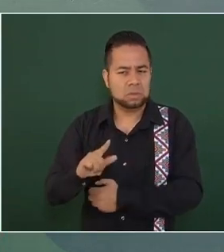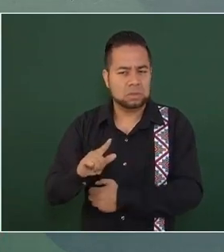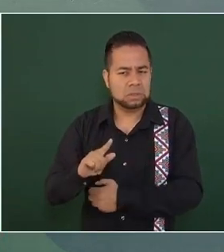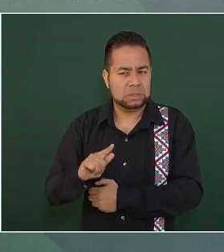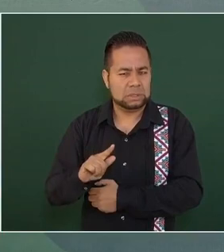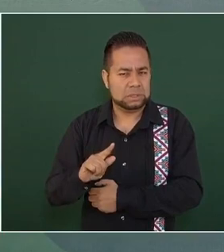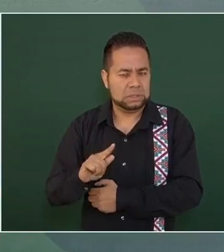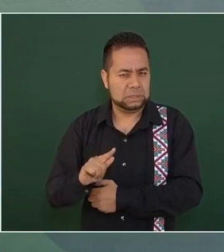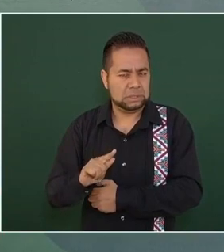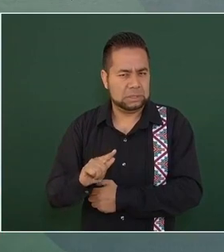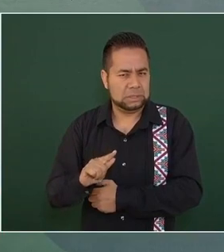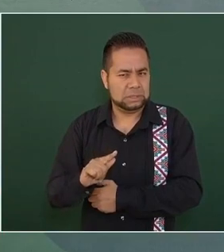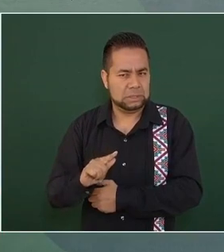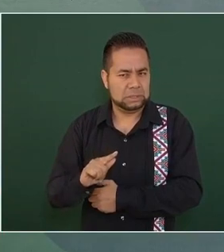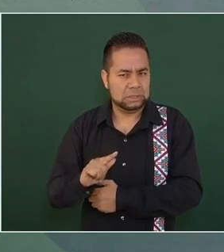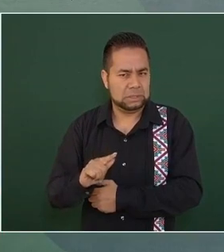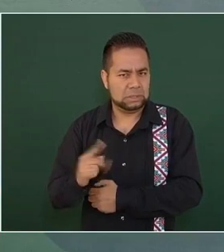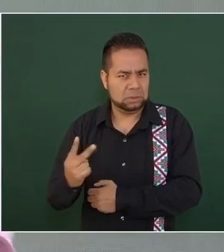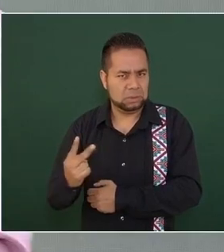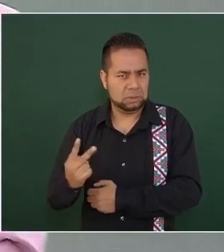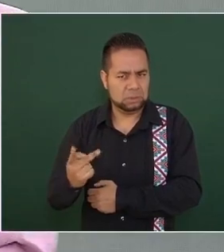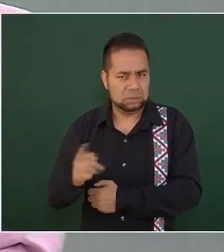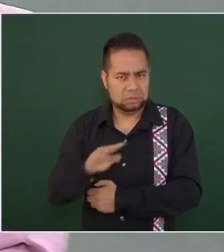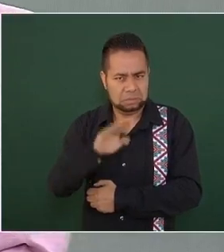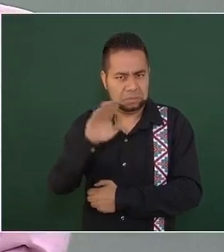1872 y dos